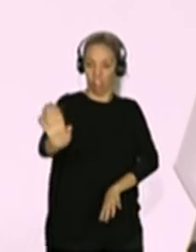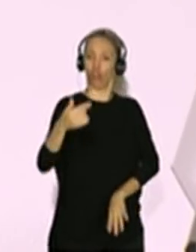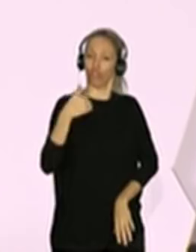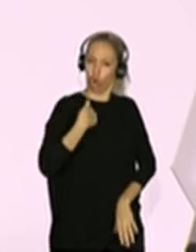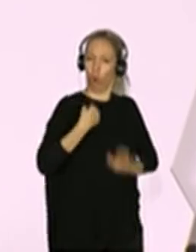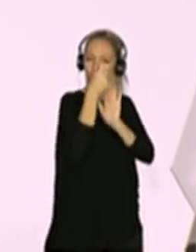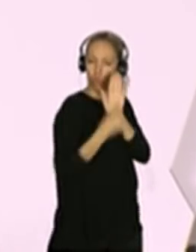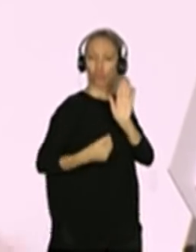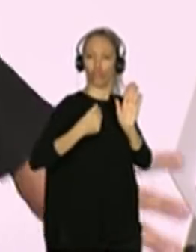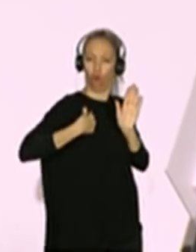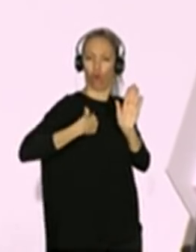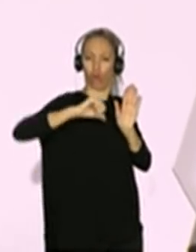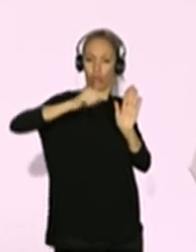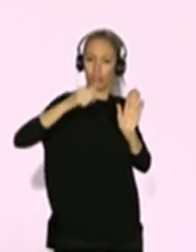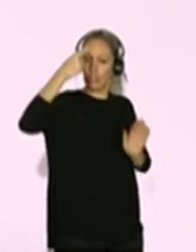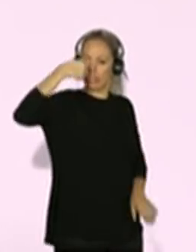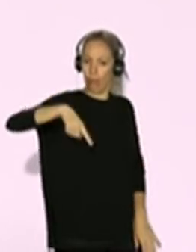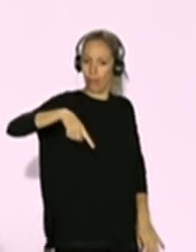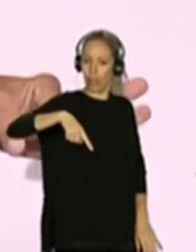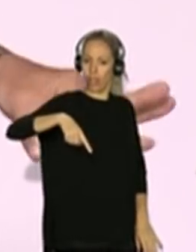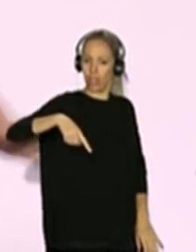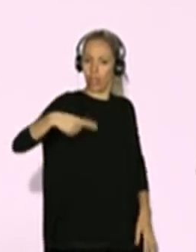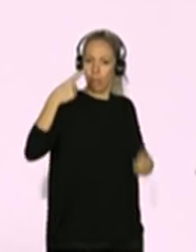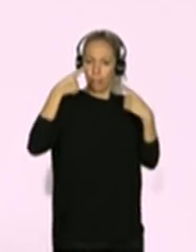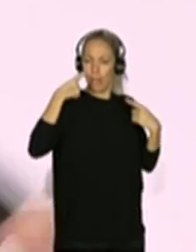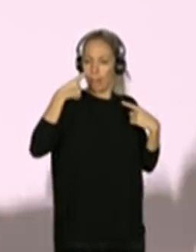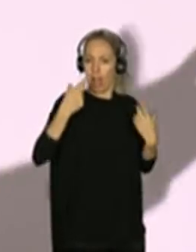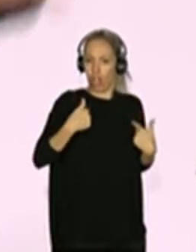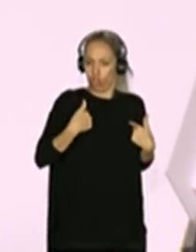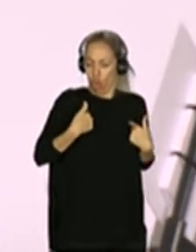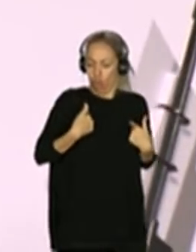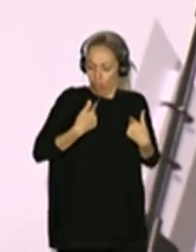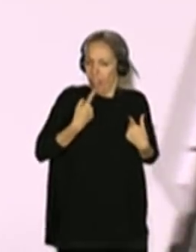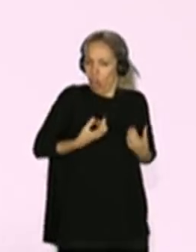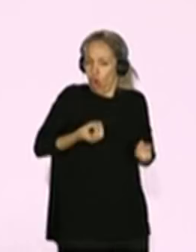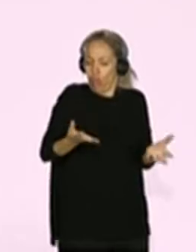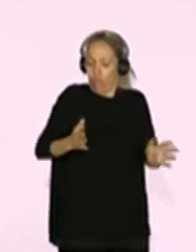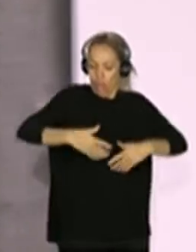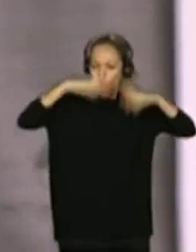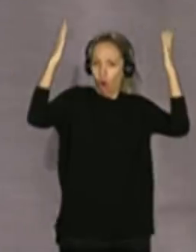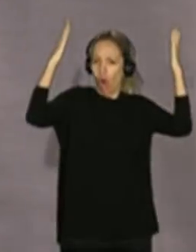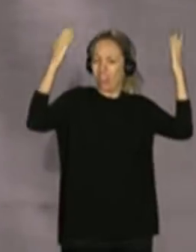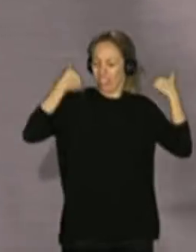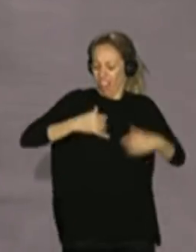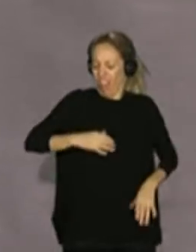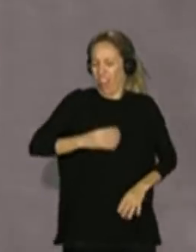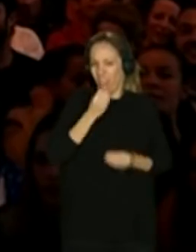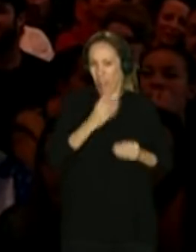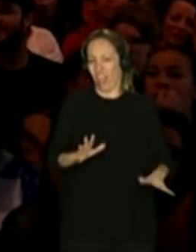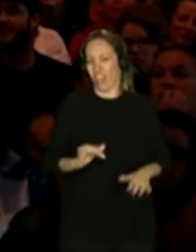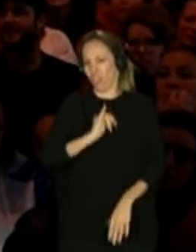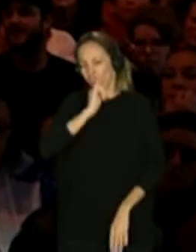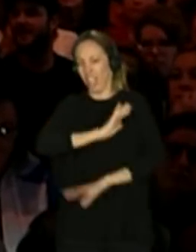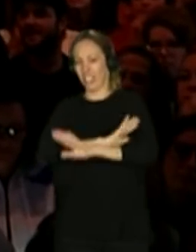¿Saben lo que les voy a poner, no? Mira, mira, no lo digo, pero mira. Que no, hombre. Que ya está bien, ya. ¿Quién